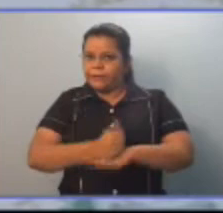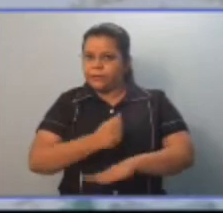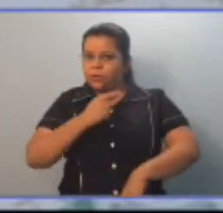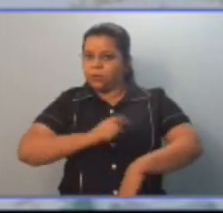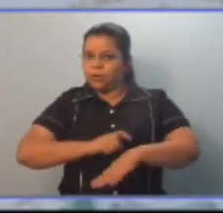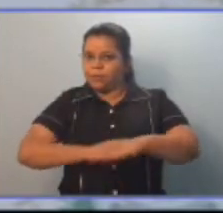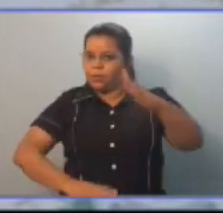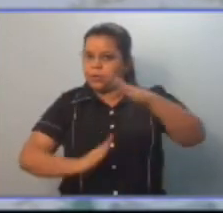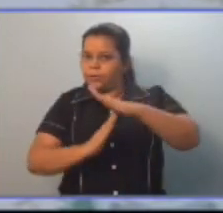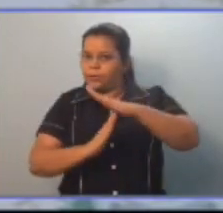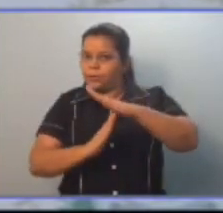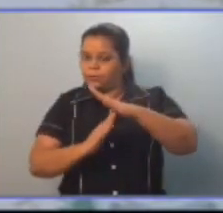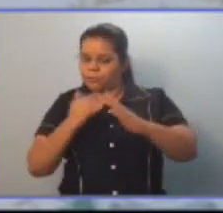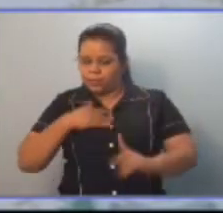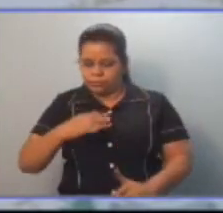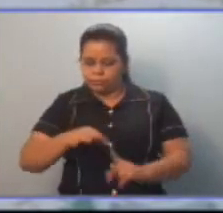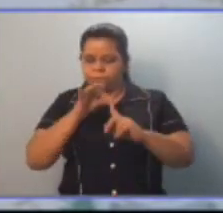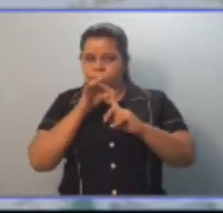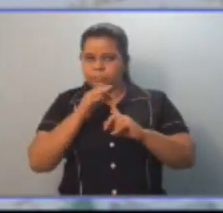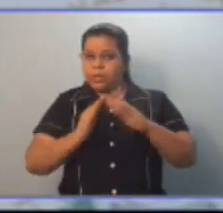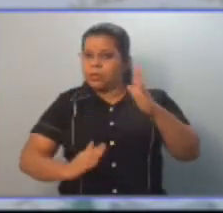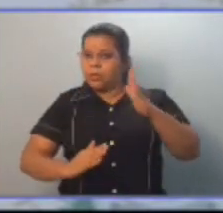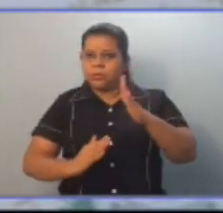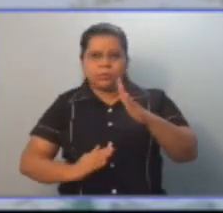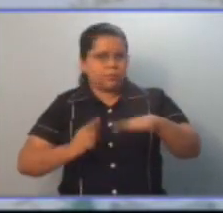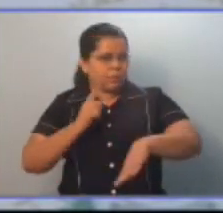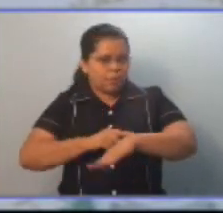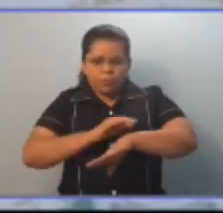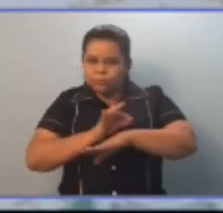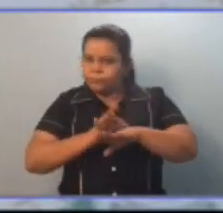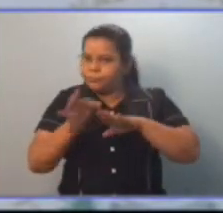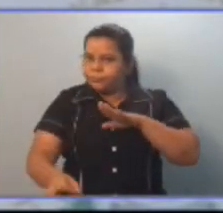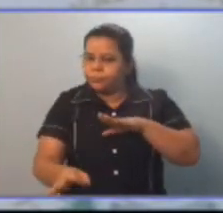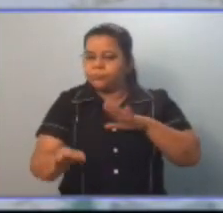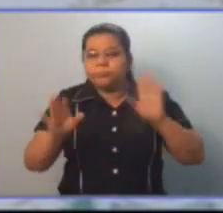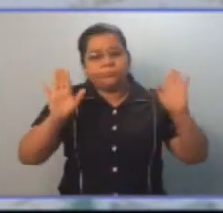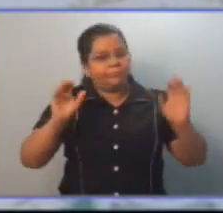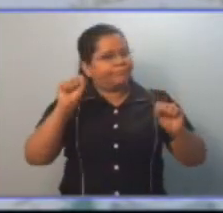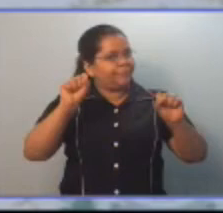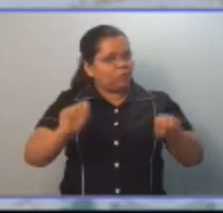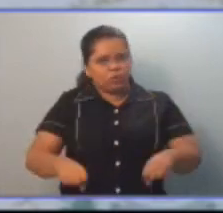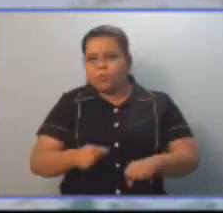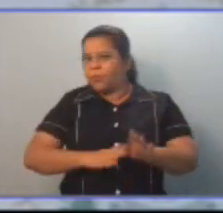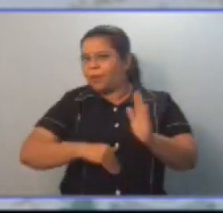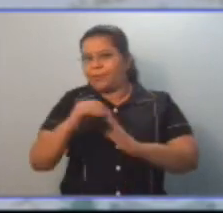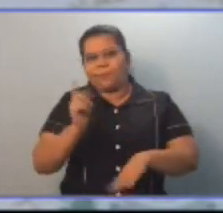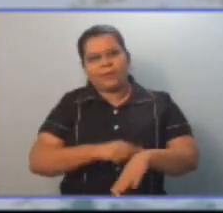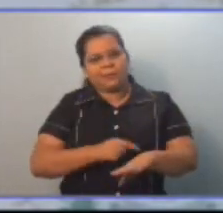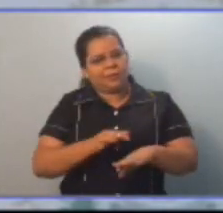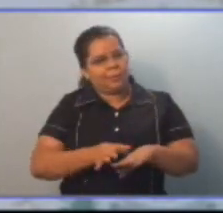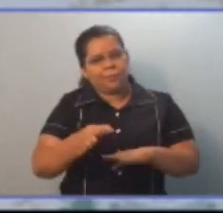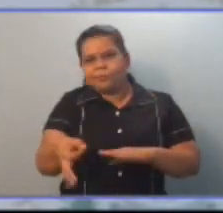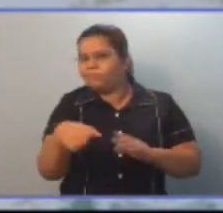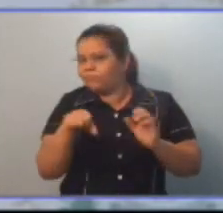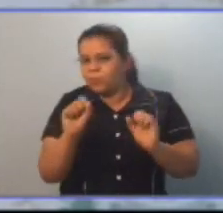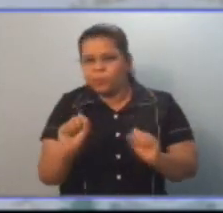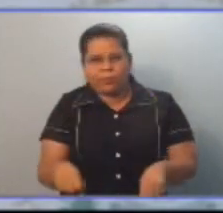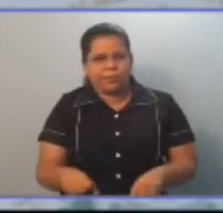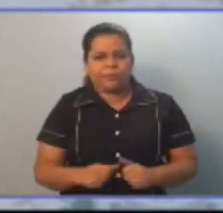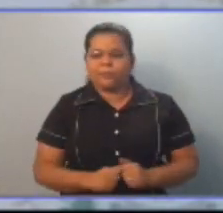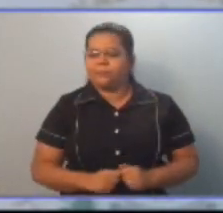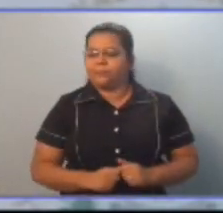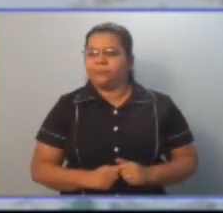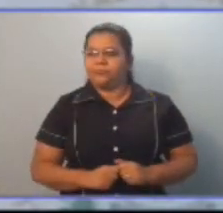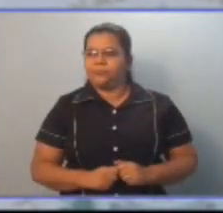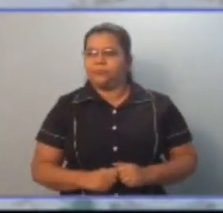sido nombrado y ese plazo finaliza, definitivamente que no se puede ampliar un plazo que haya sido ya